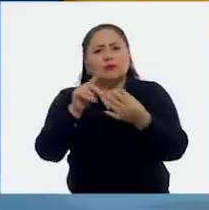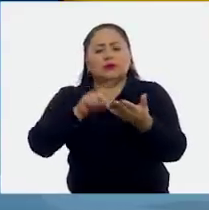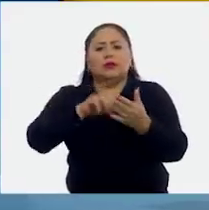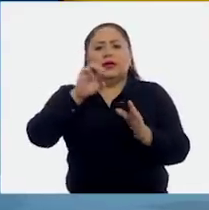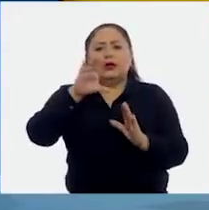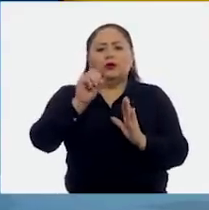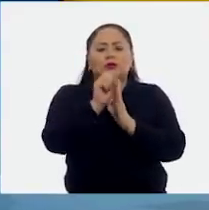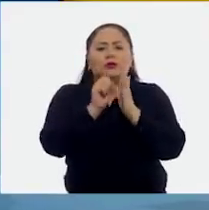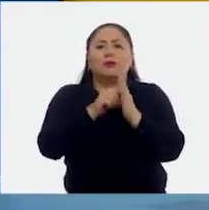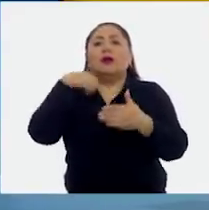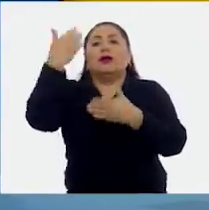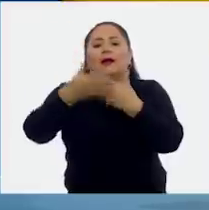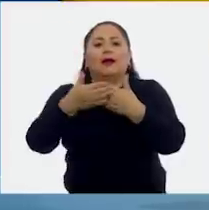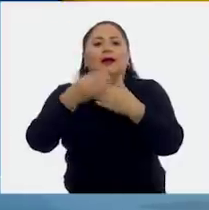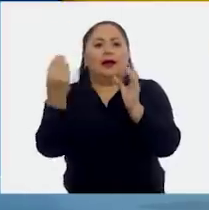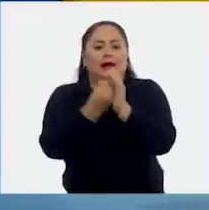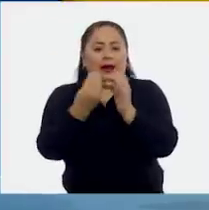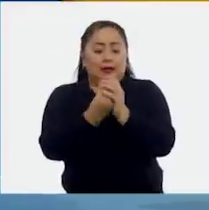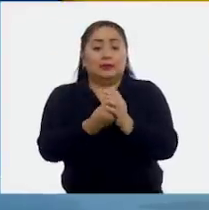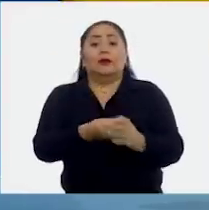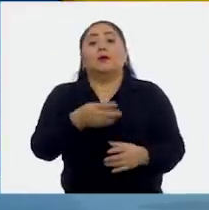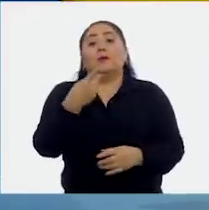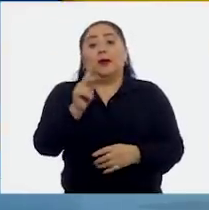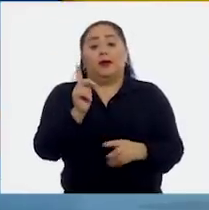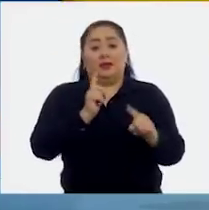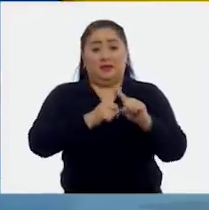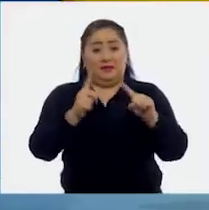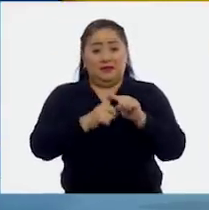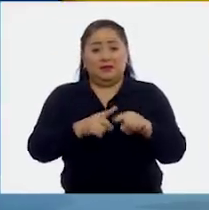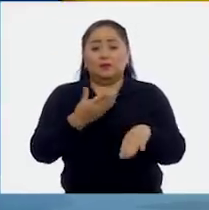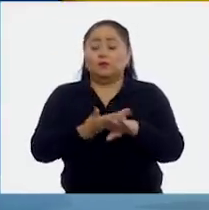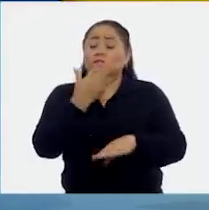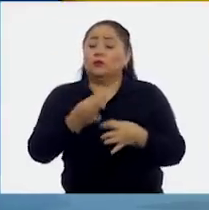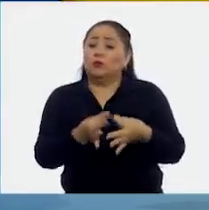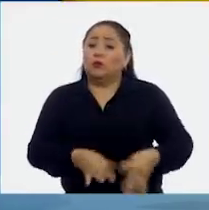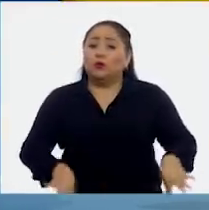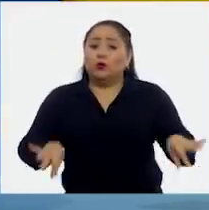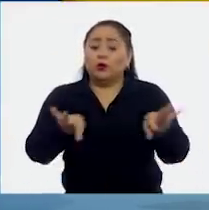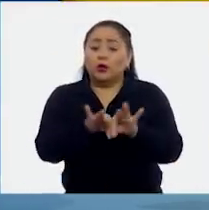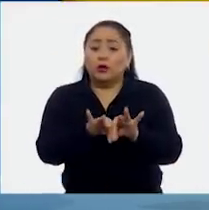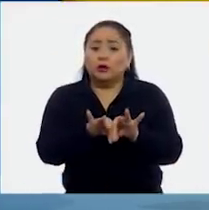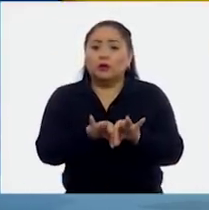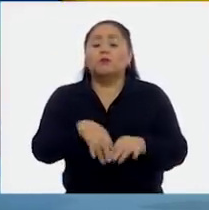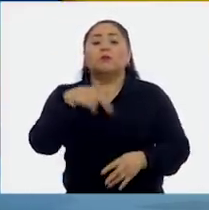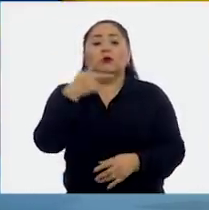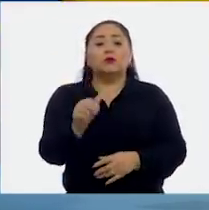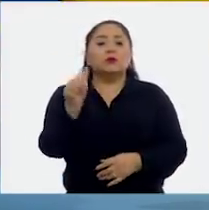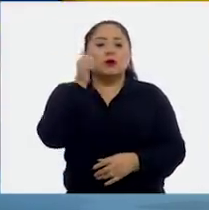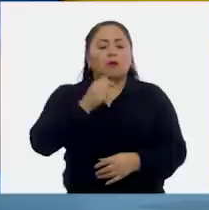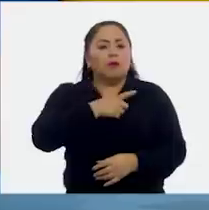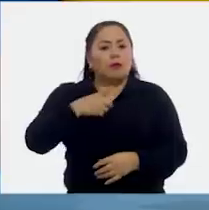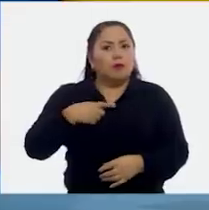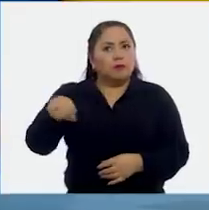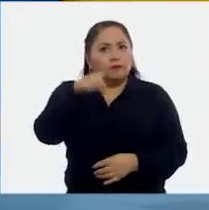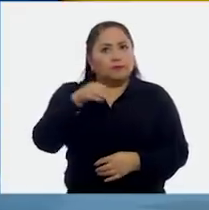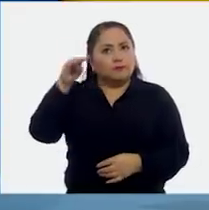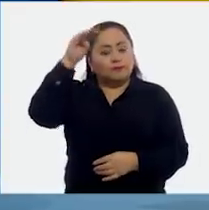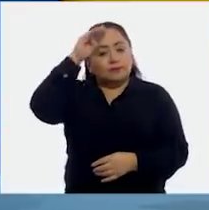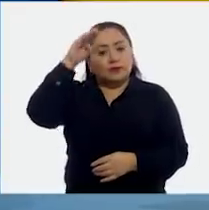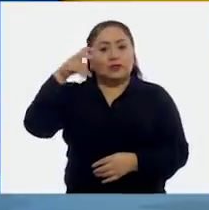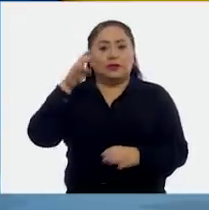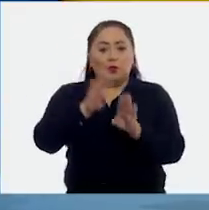en clases siguientes. La biodiversidad es muy importante y siempre debemos tener presente que